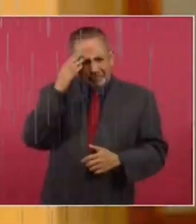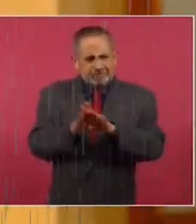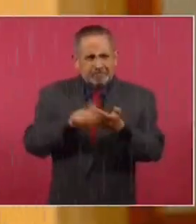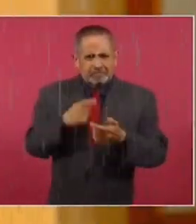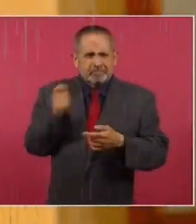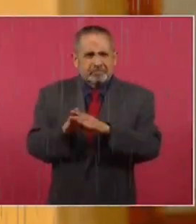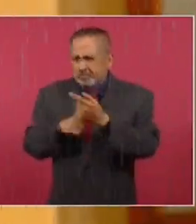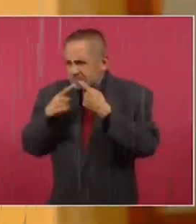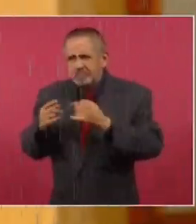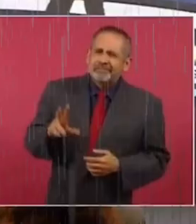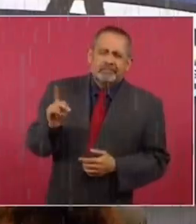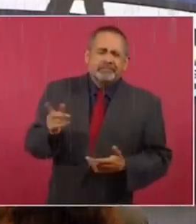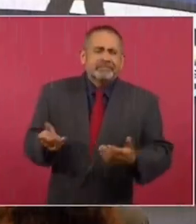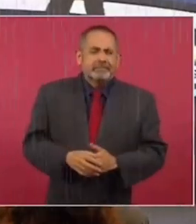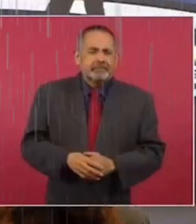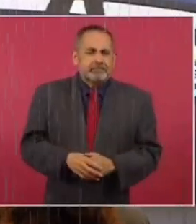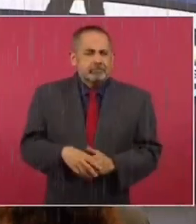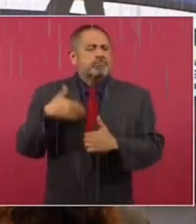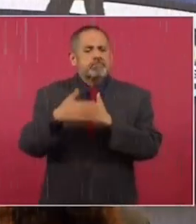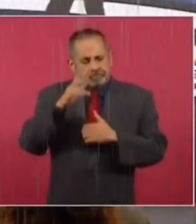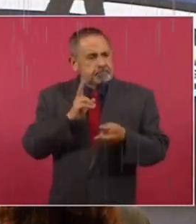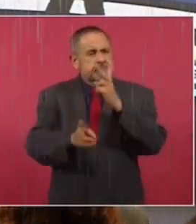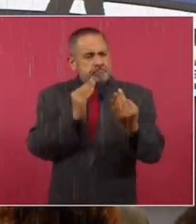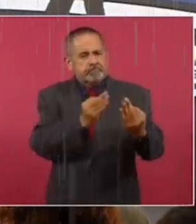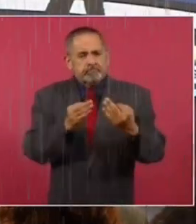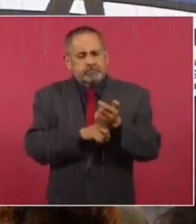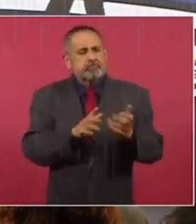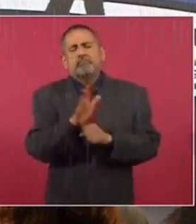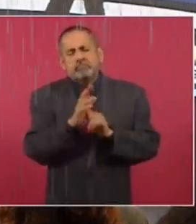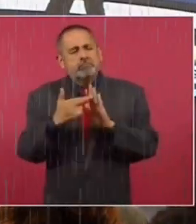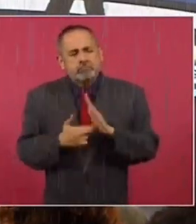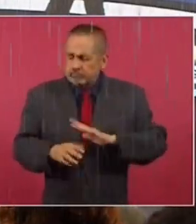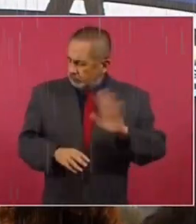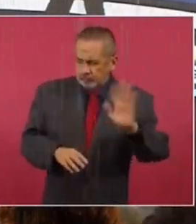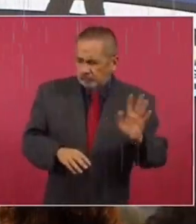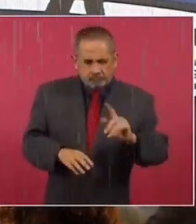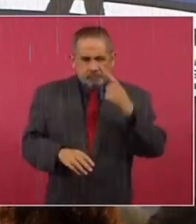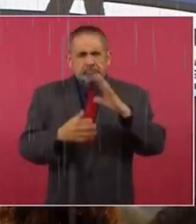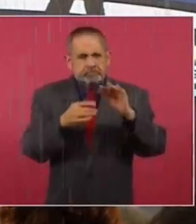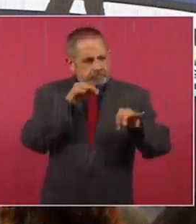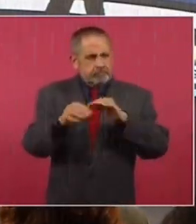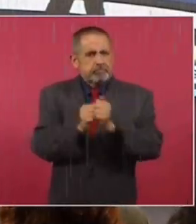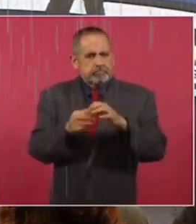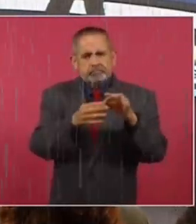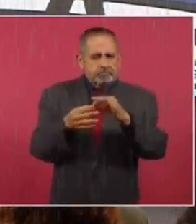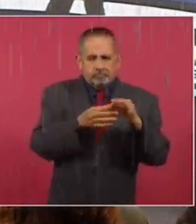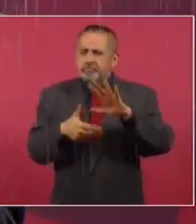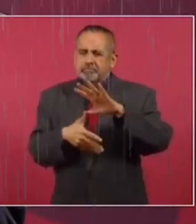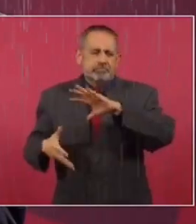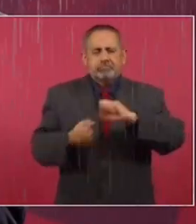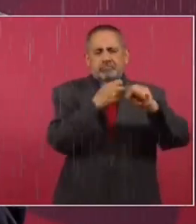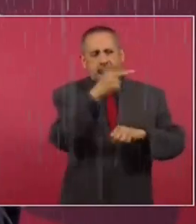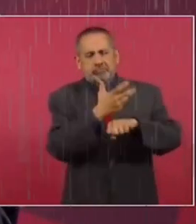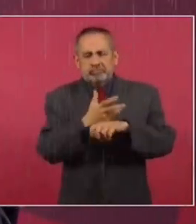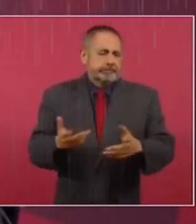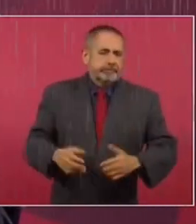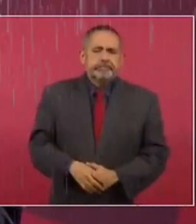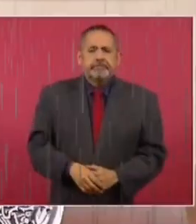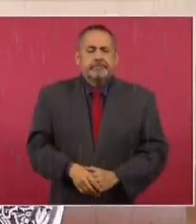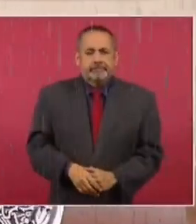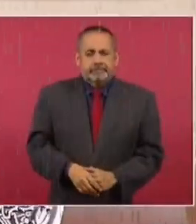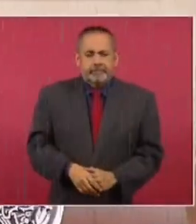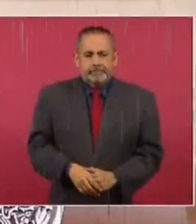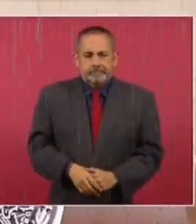haciendo nuestras instituciones de seguridad. En su momento se va a hablar de cuáles van a ser las condiciones para el trabajo de colaboración.